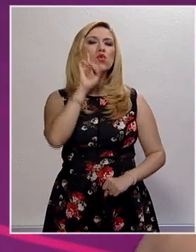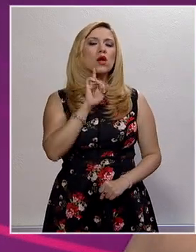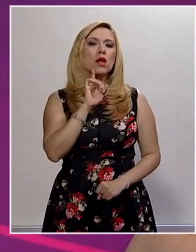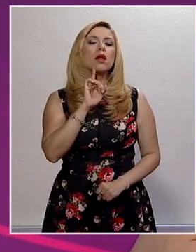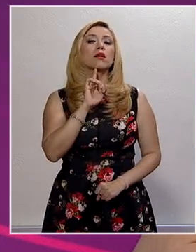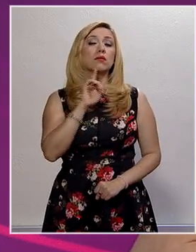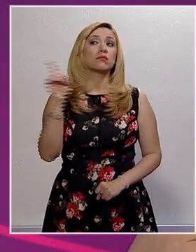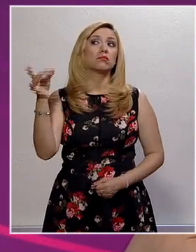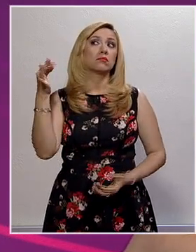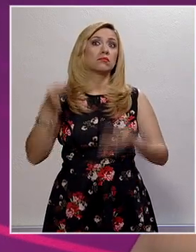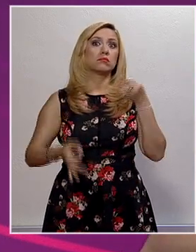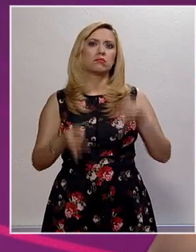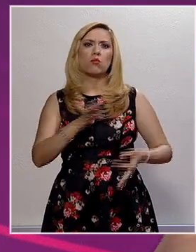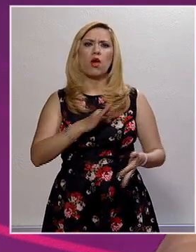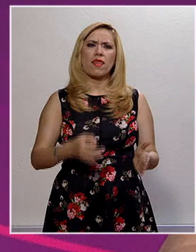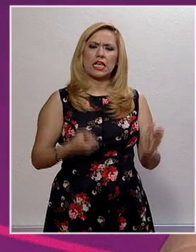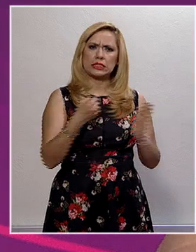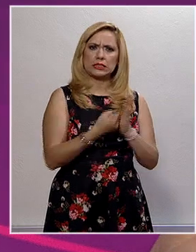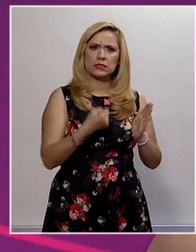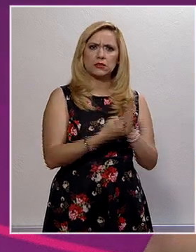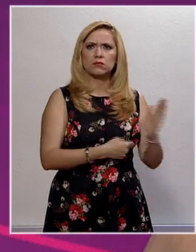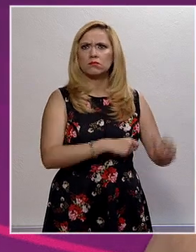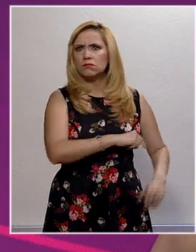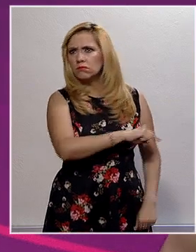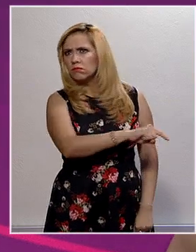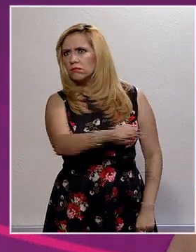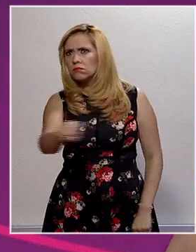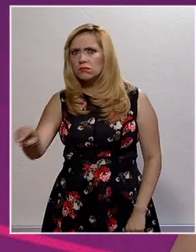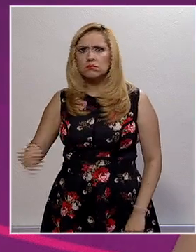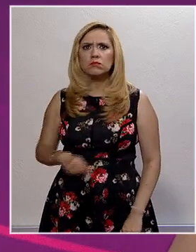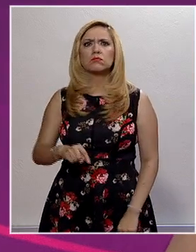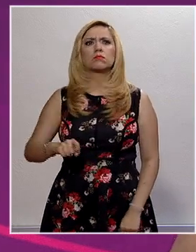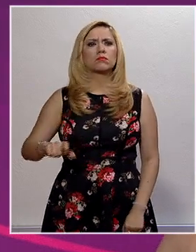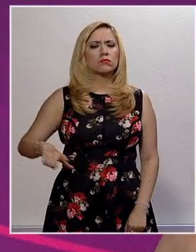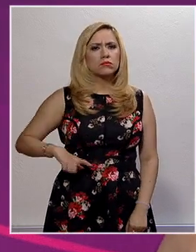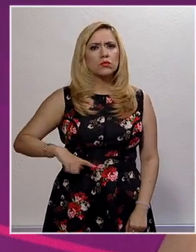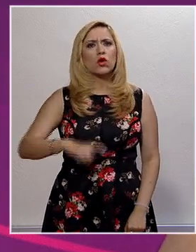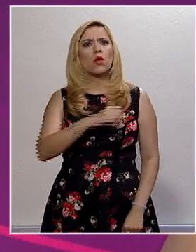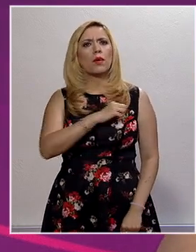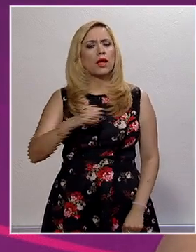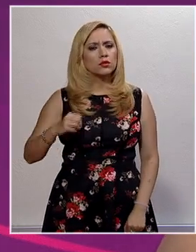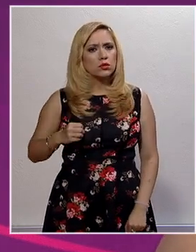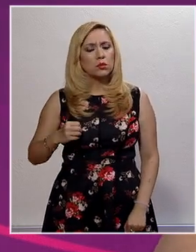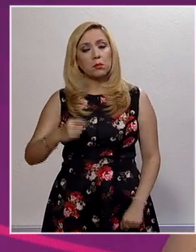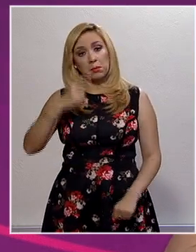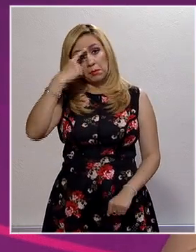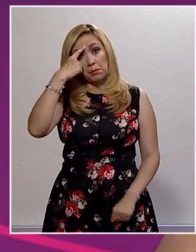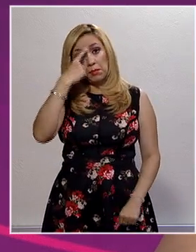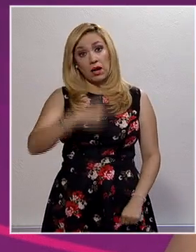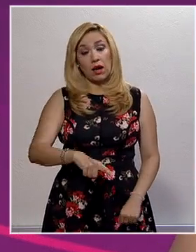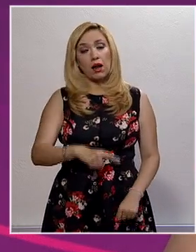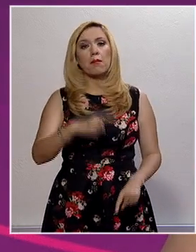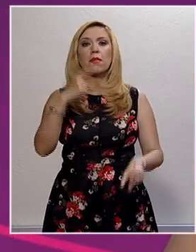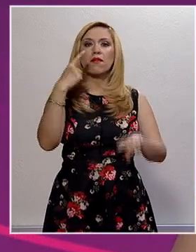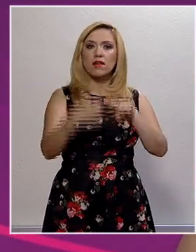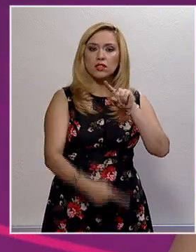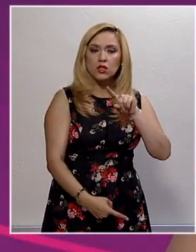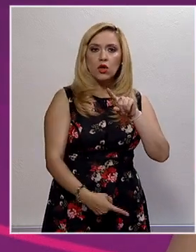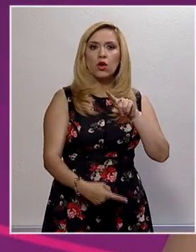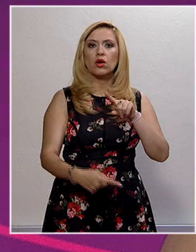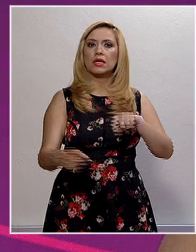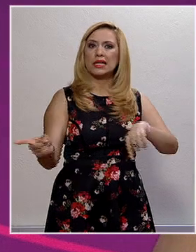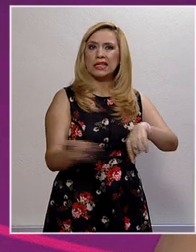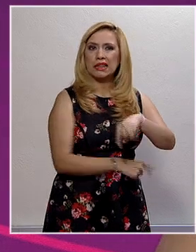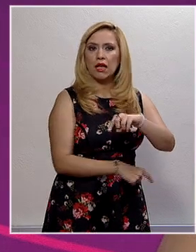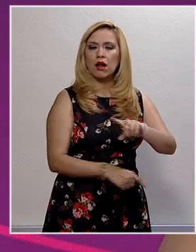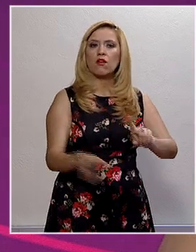exigir a los estados obligaciones específicas respecto de la prevención y erradicación